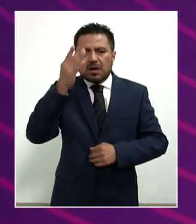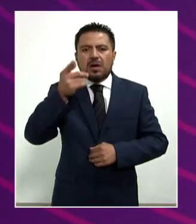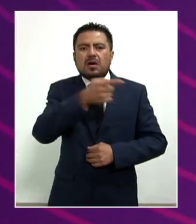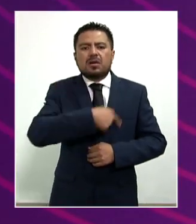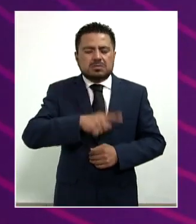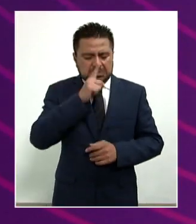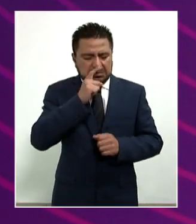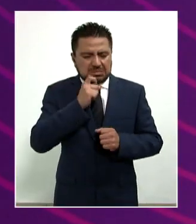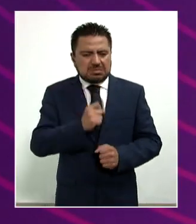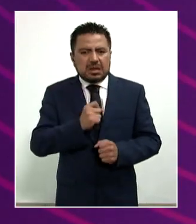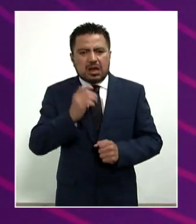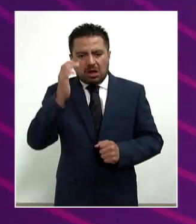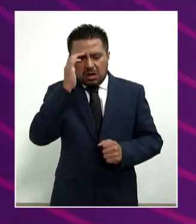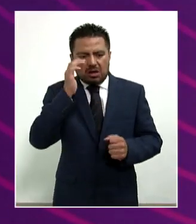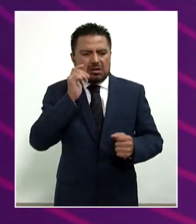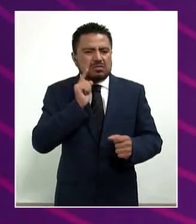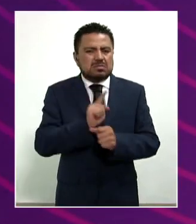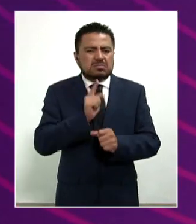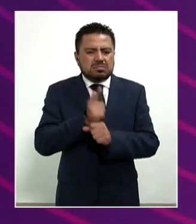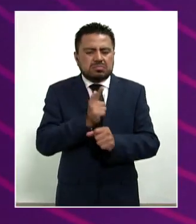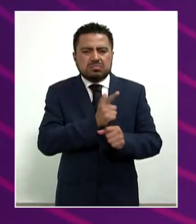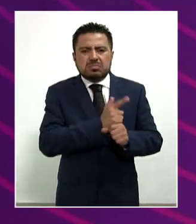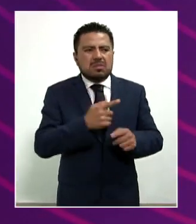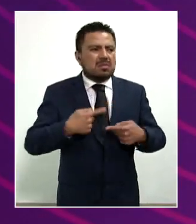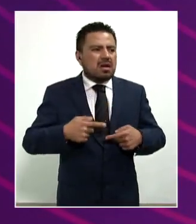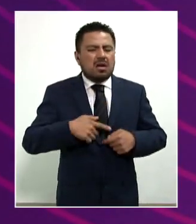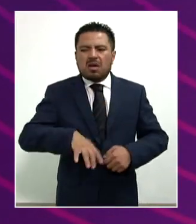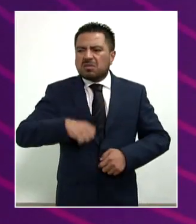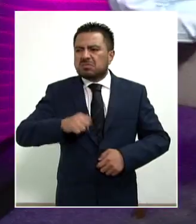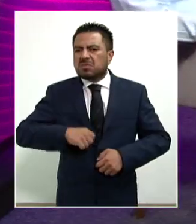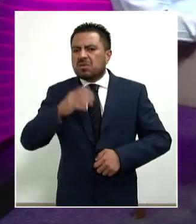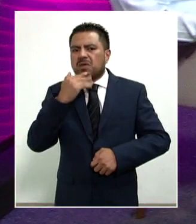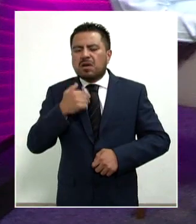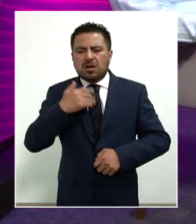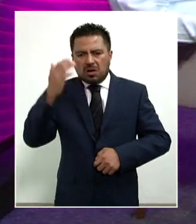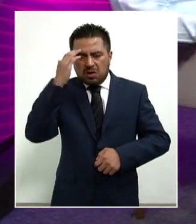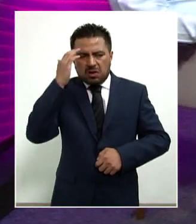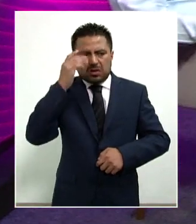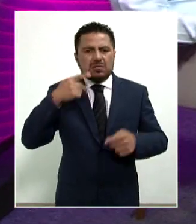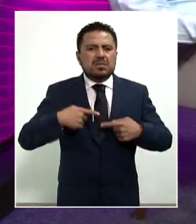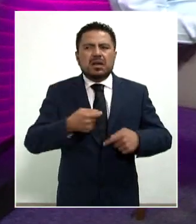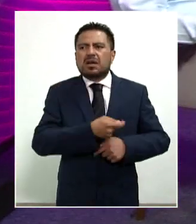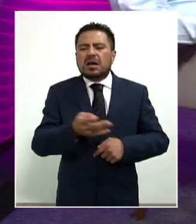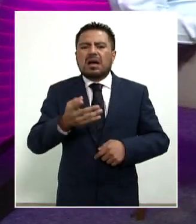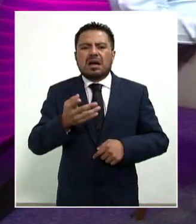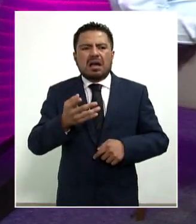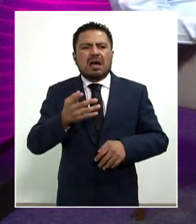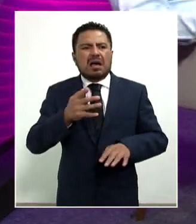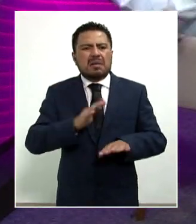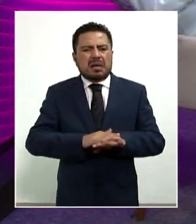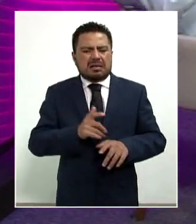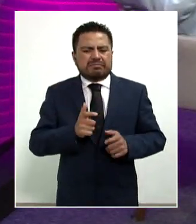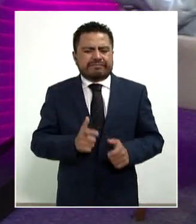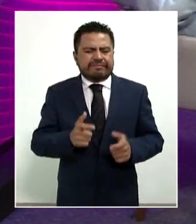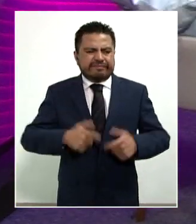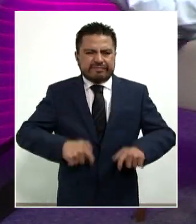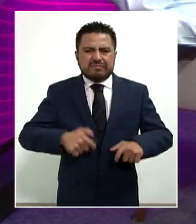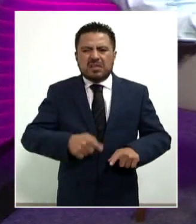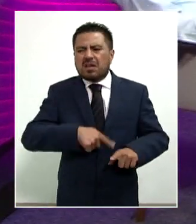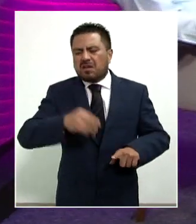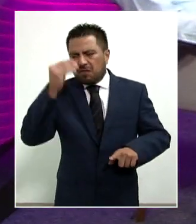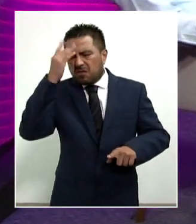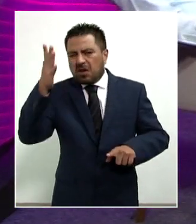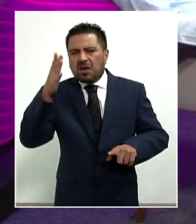uno seguramente conocen a alguien que no le echa muchas ganas, pero a lo mejor no es tan pobre. Yo conozco más flojos de gente que tiene mucho dinero. Entonces, si